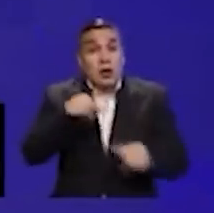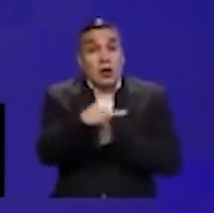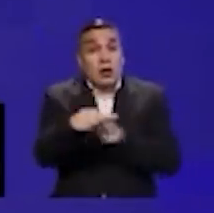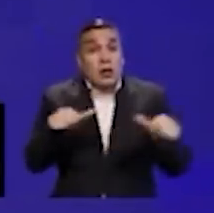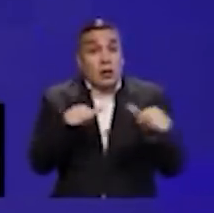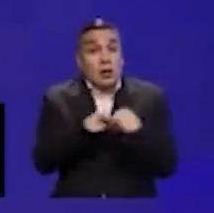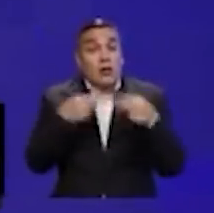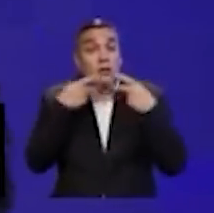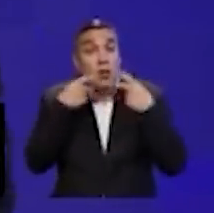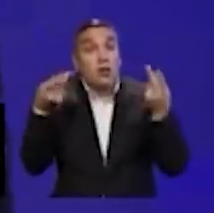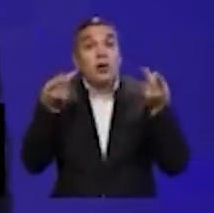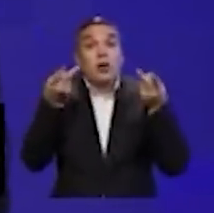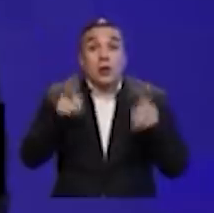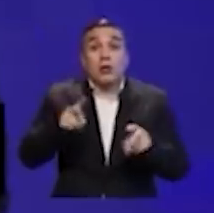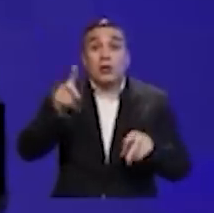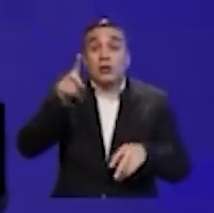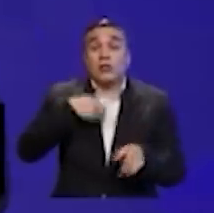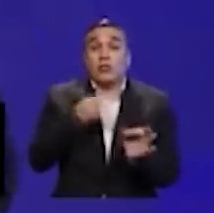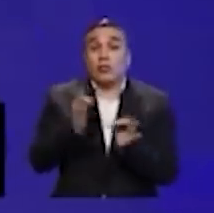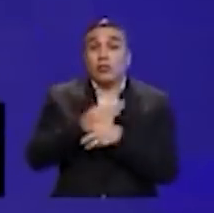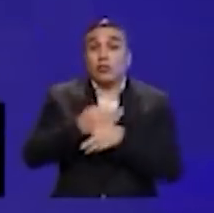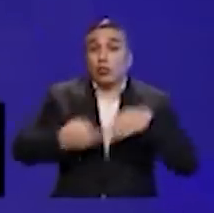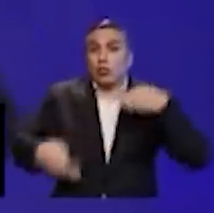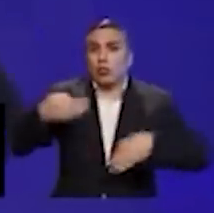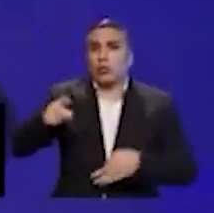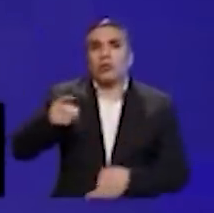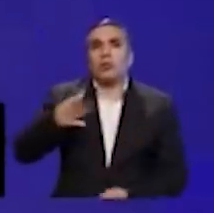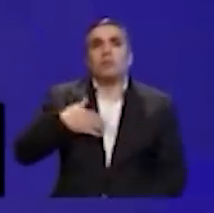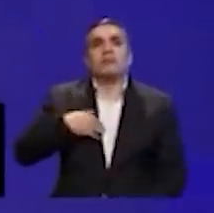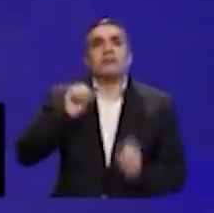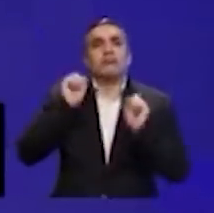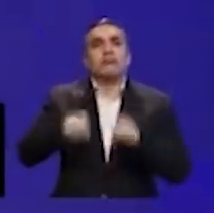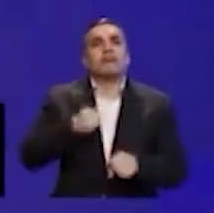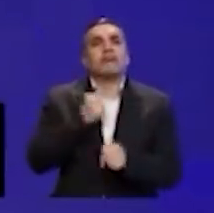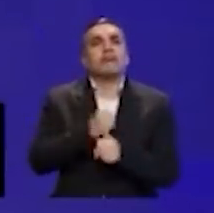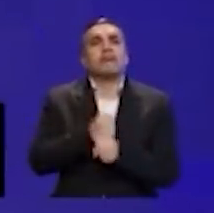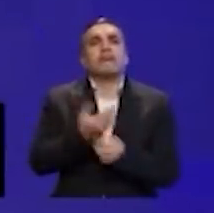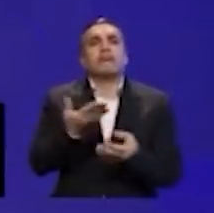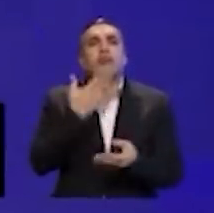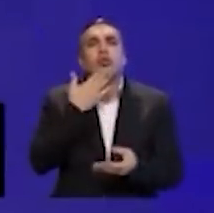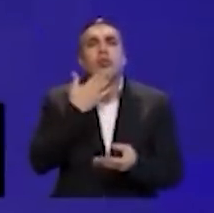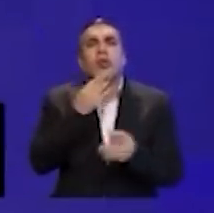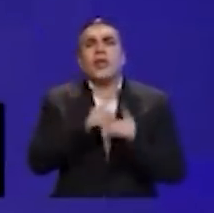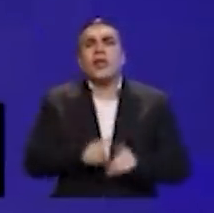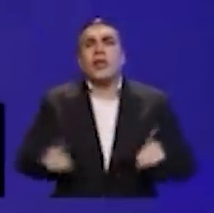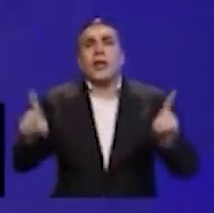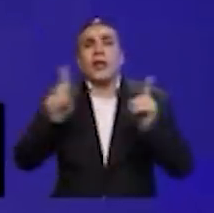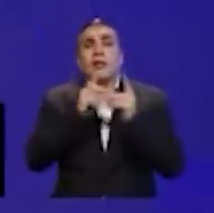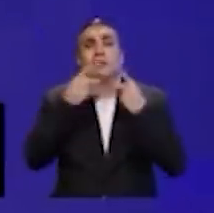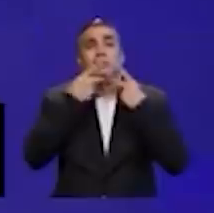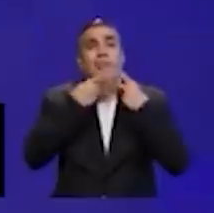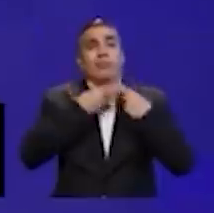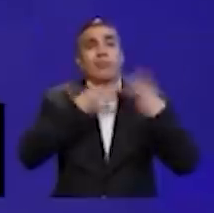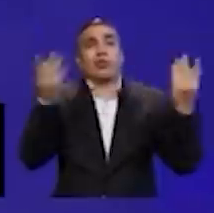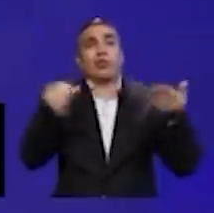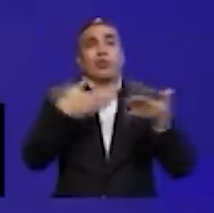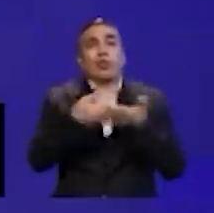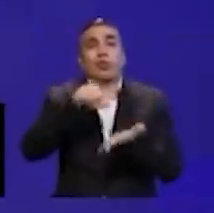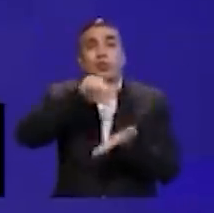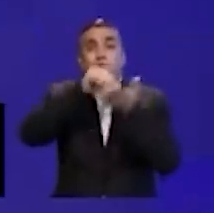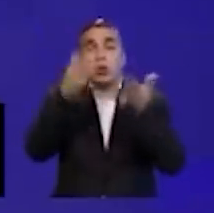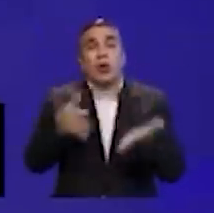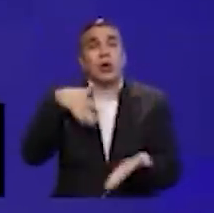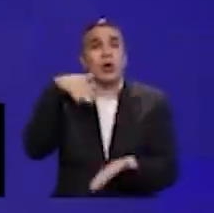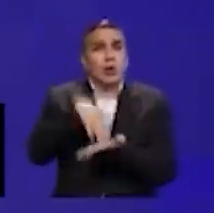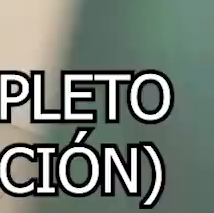que el encebollado es más rico con canguil, con mote o con maíz tostado, porque con chifle y pan como que se me hace muy raro y muy